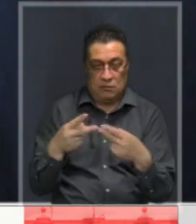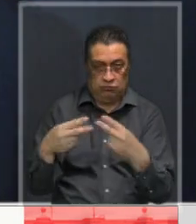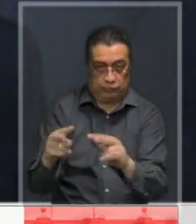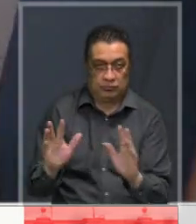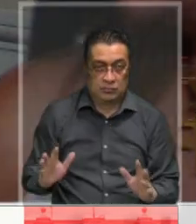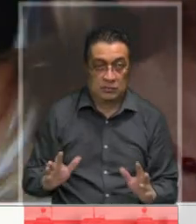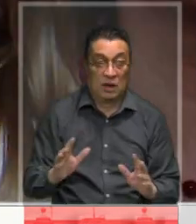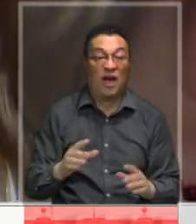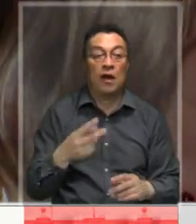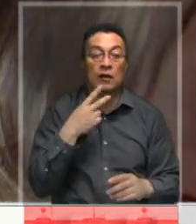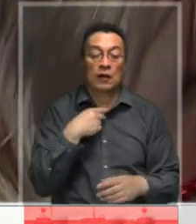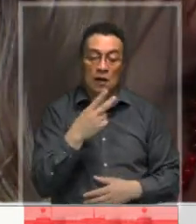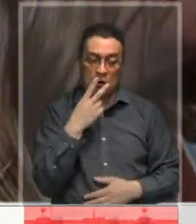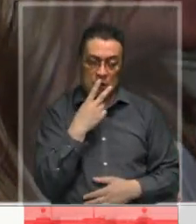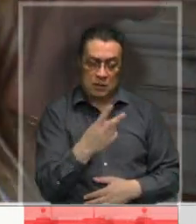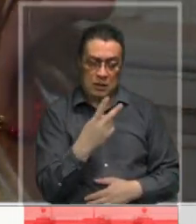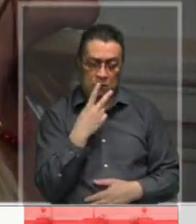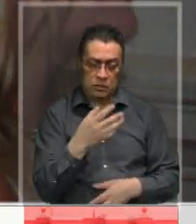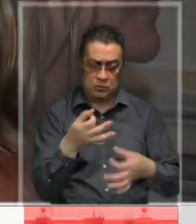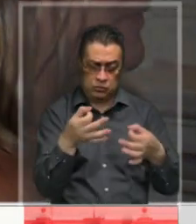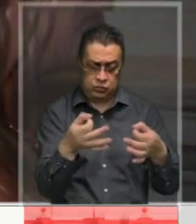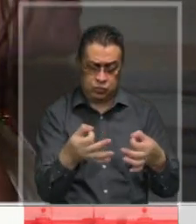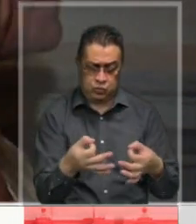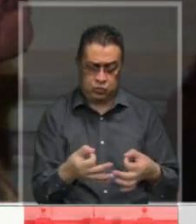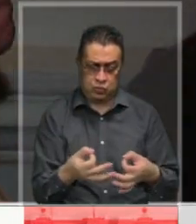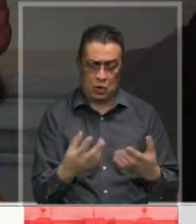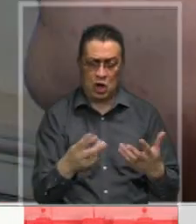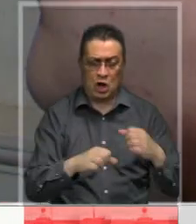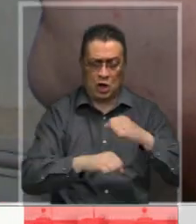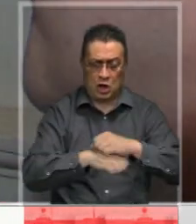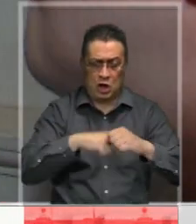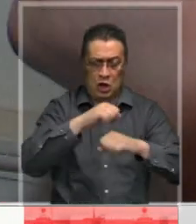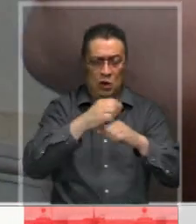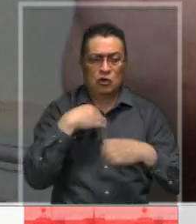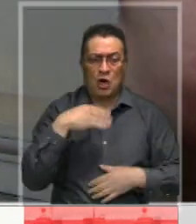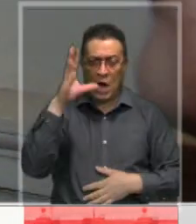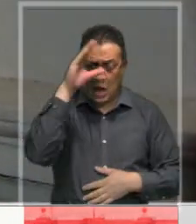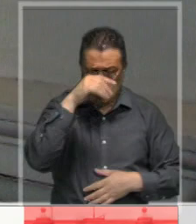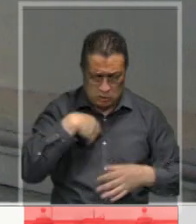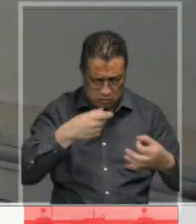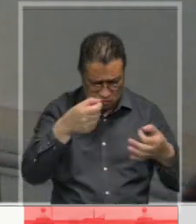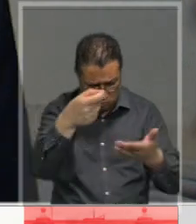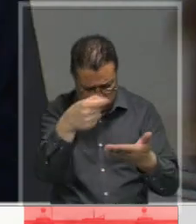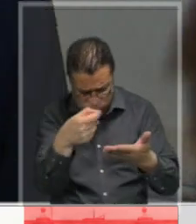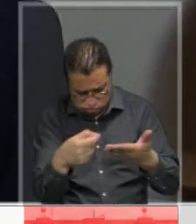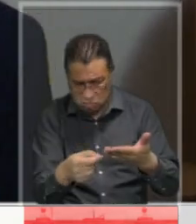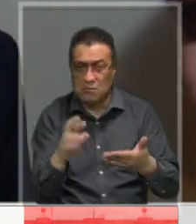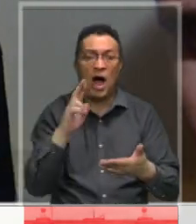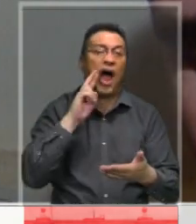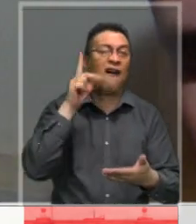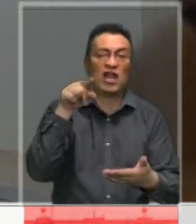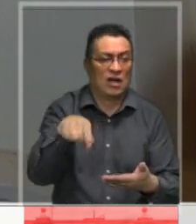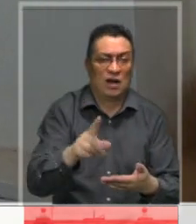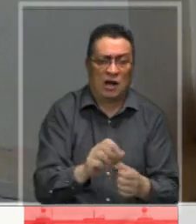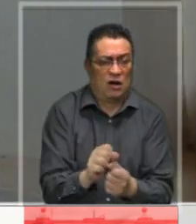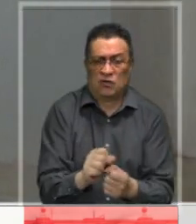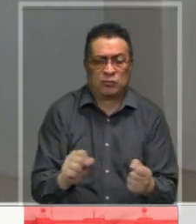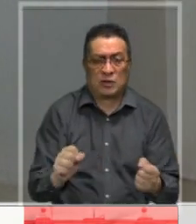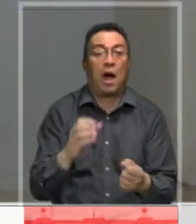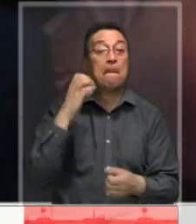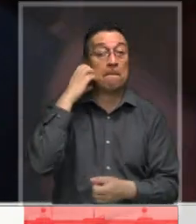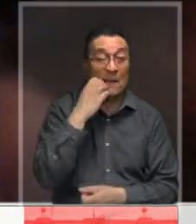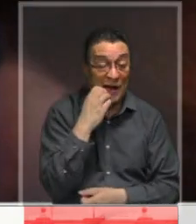Entonces, cuando uno empieza a hacer como rápidamente la estructura, a mí anoche no me cuadraba. Para abril no me cuadra. Pero sí para